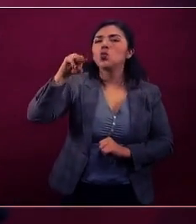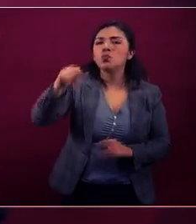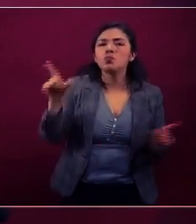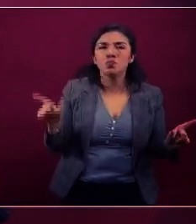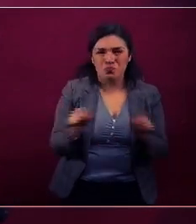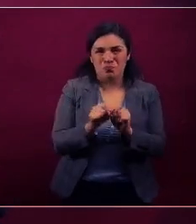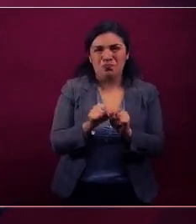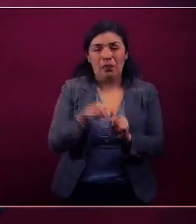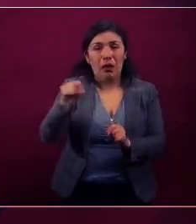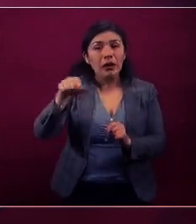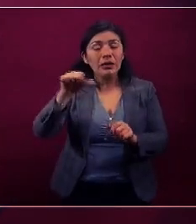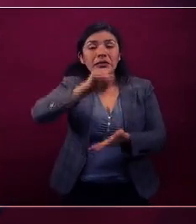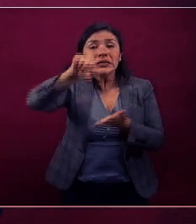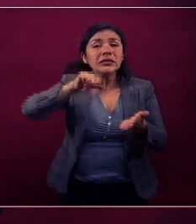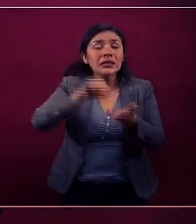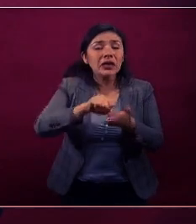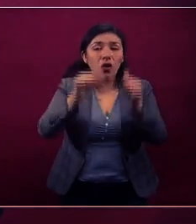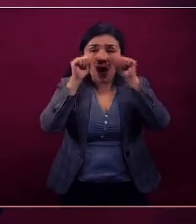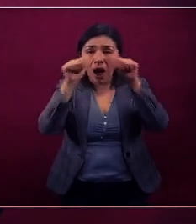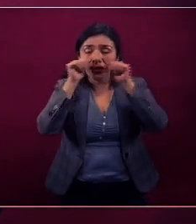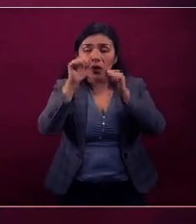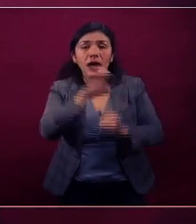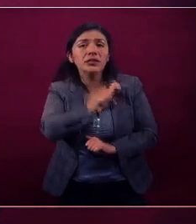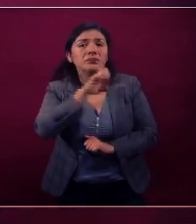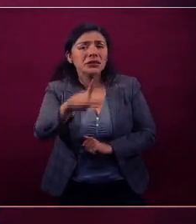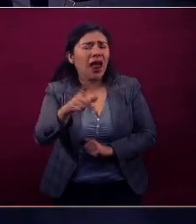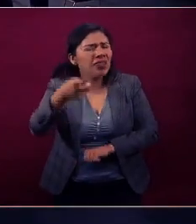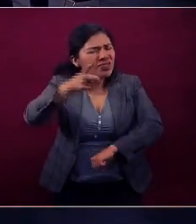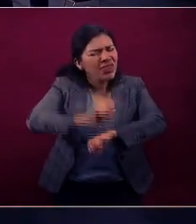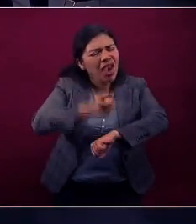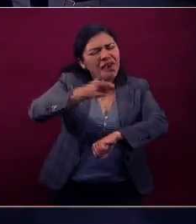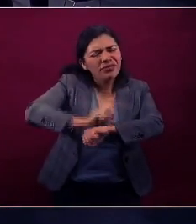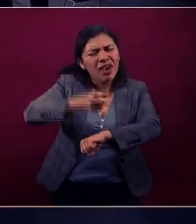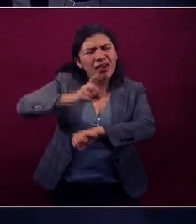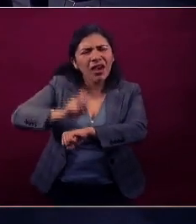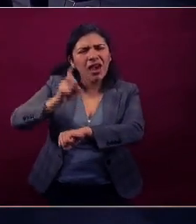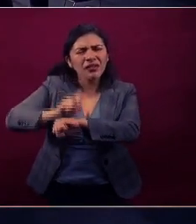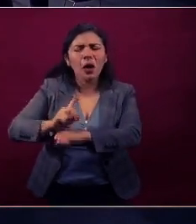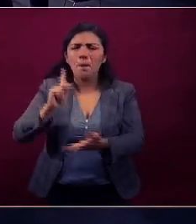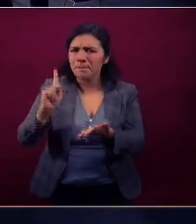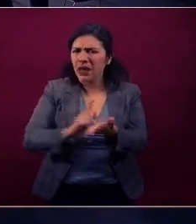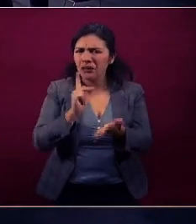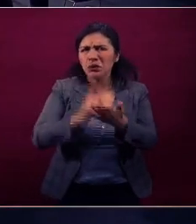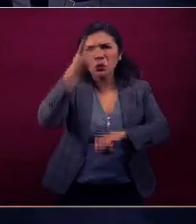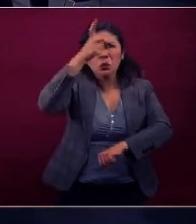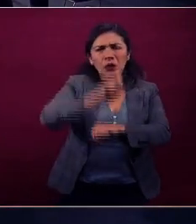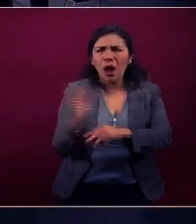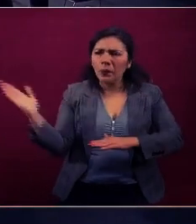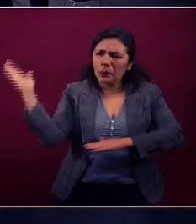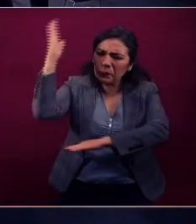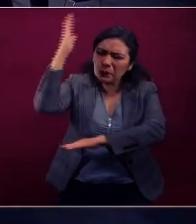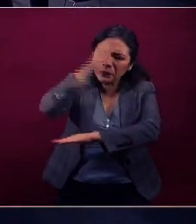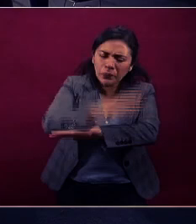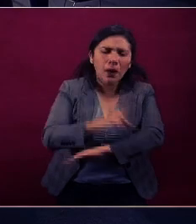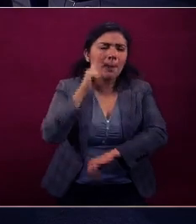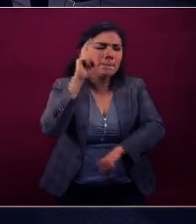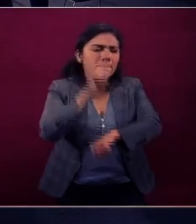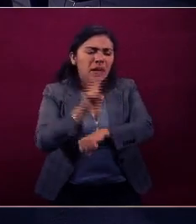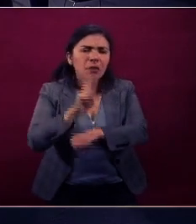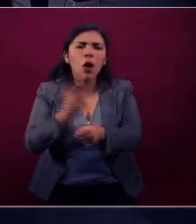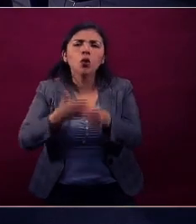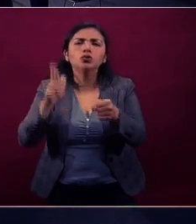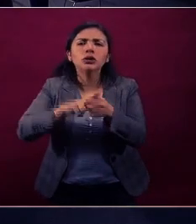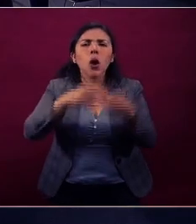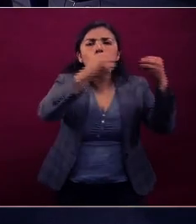atención especializado que todos los días, varias veces al día, verifica la ocupación